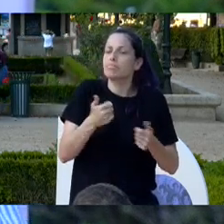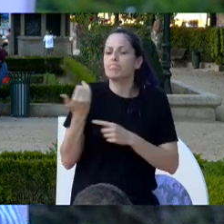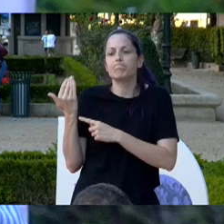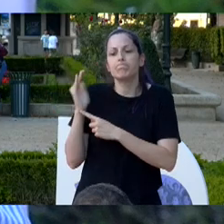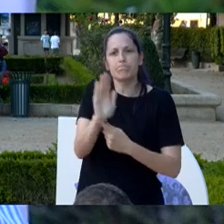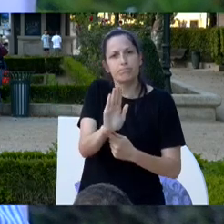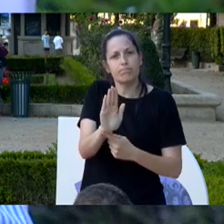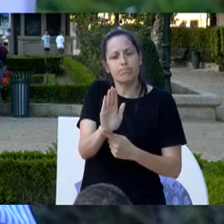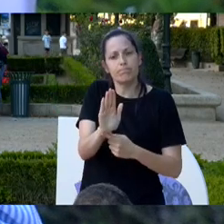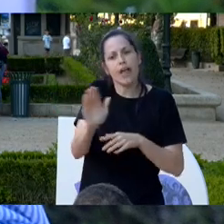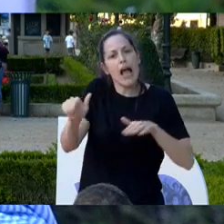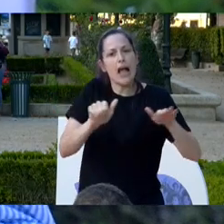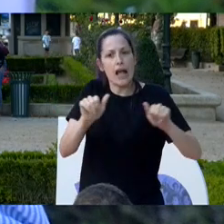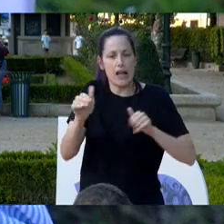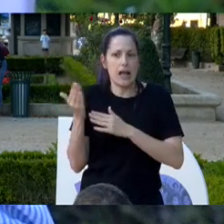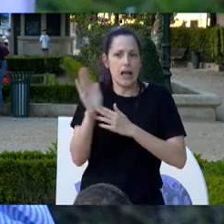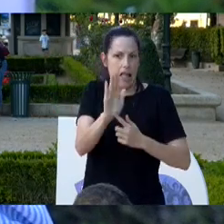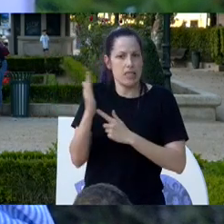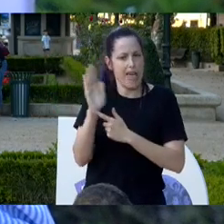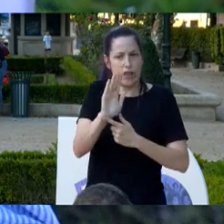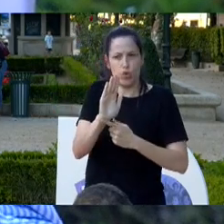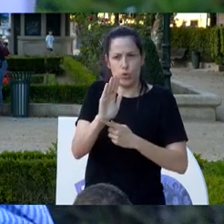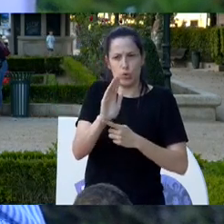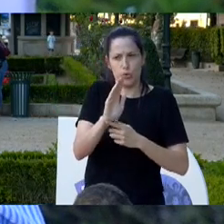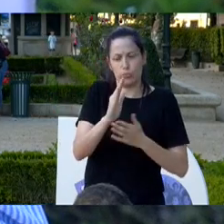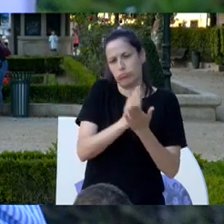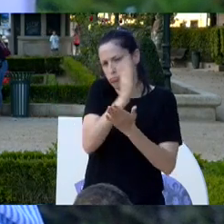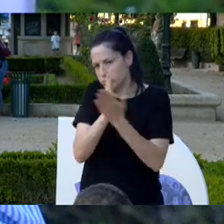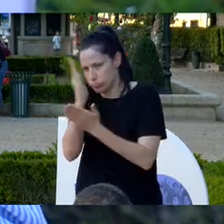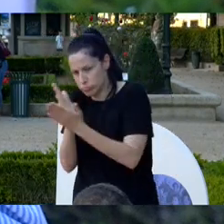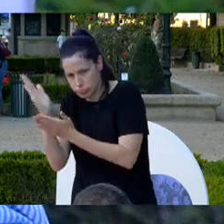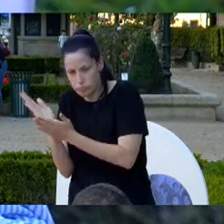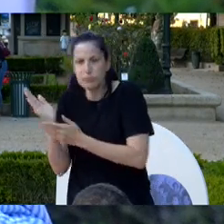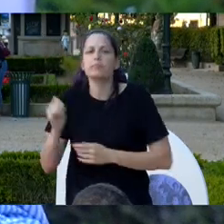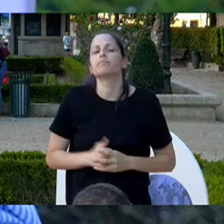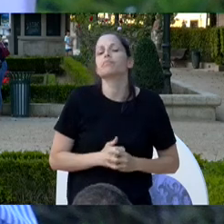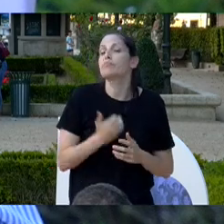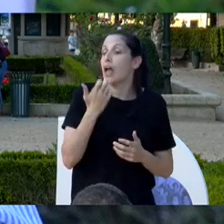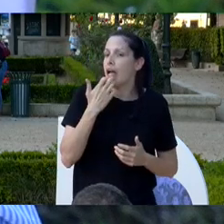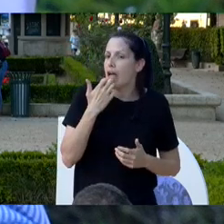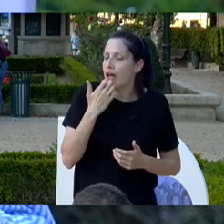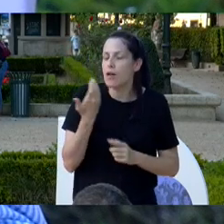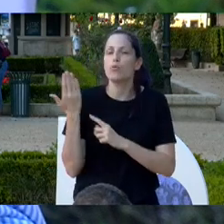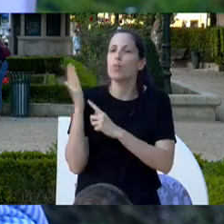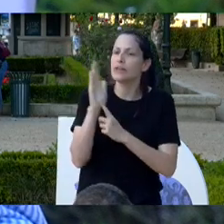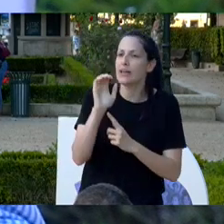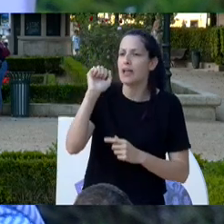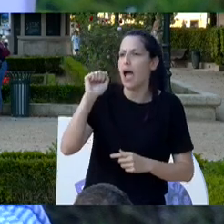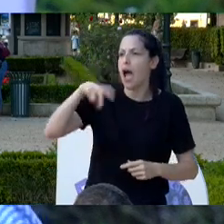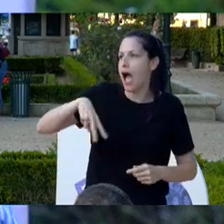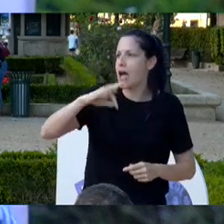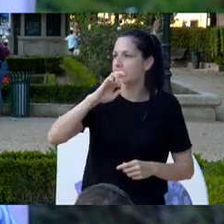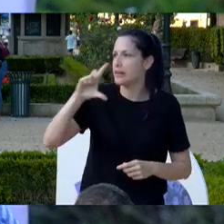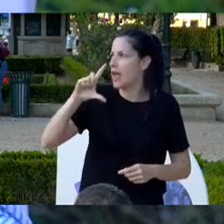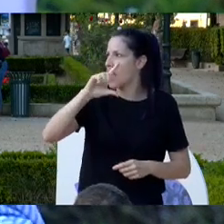candidatos alternativos. Presentanle una de las primeras veces a Antero Rubín, al general